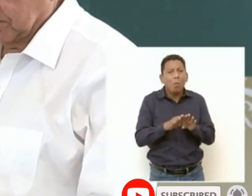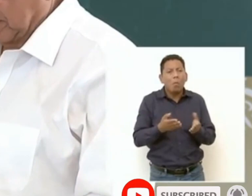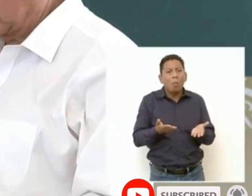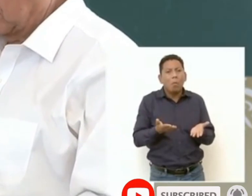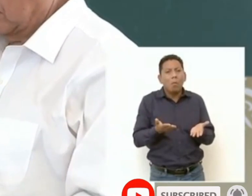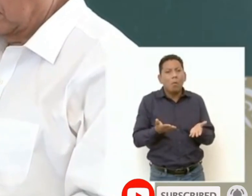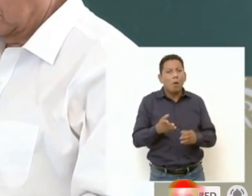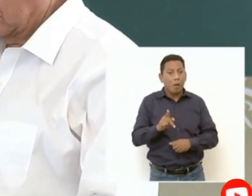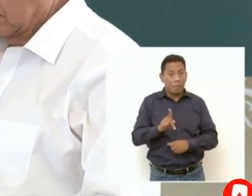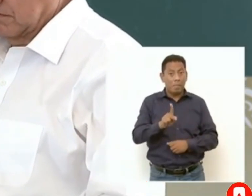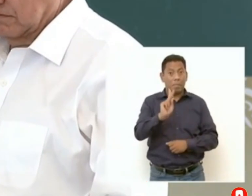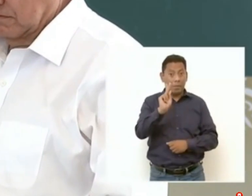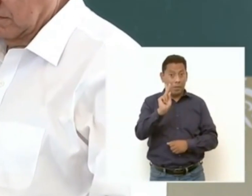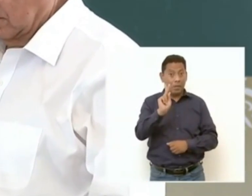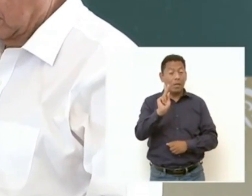Pero,